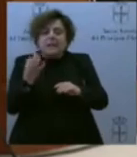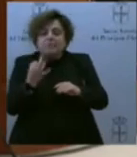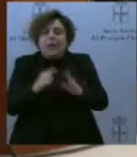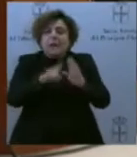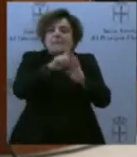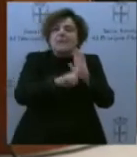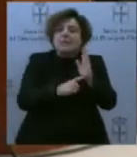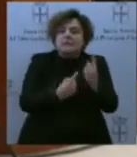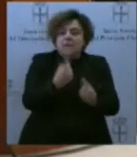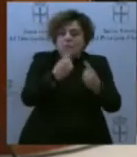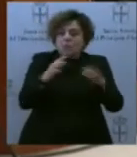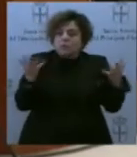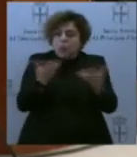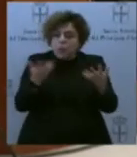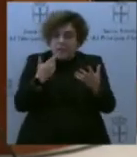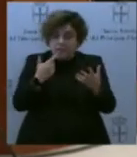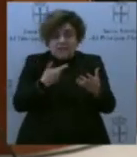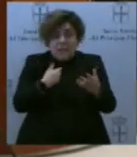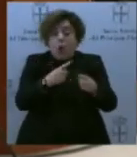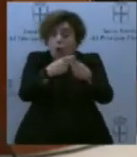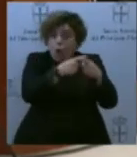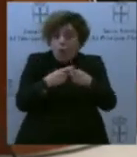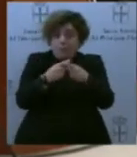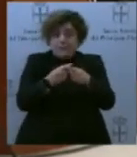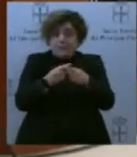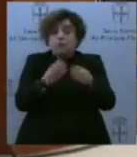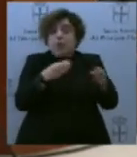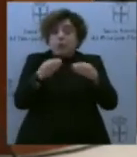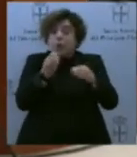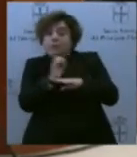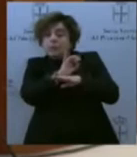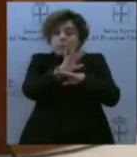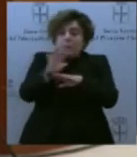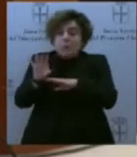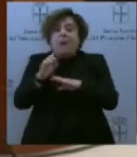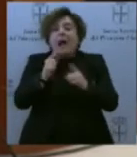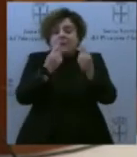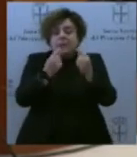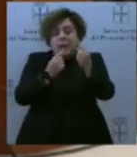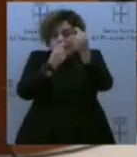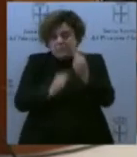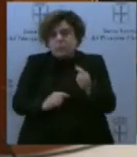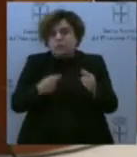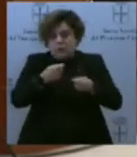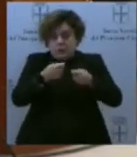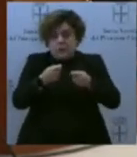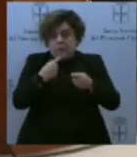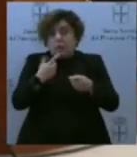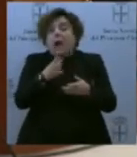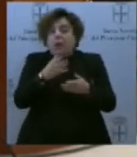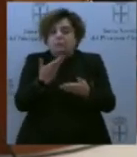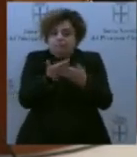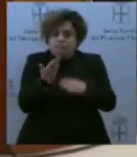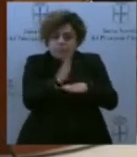que os hicimos llegar para la negociación presupuestaria y que les pongo aquí arriba a la mesa. Condonar les deudes del